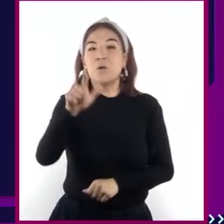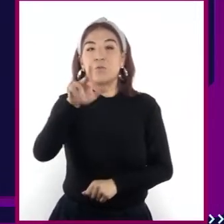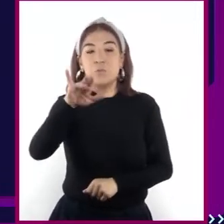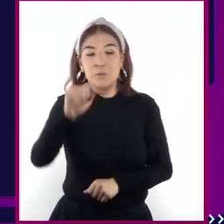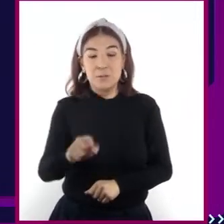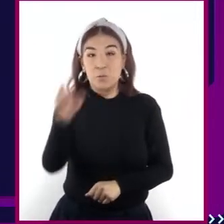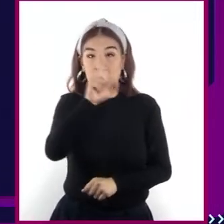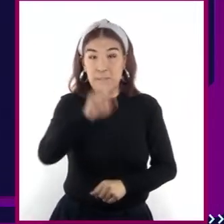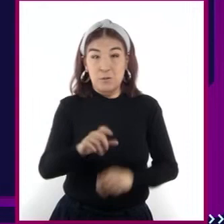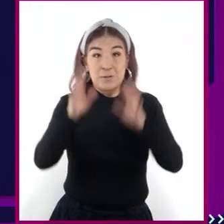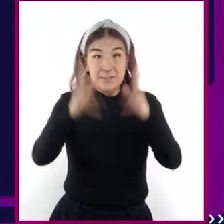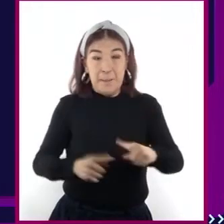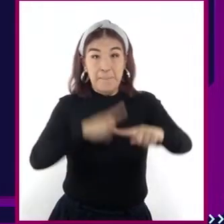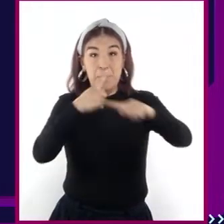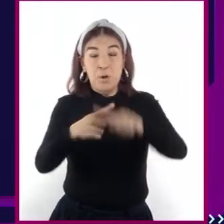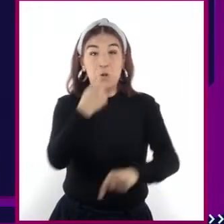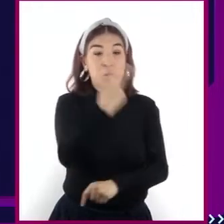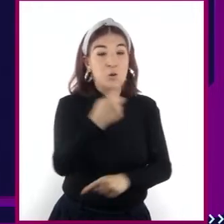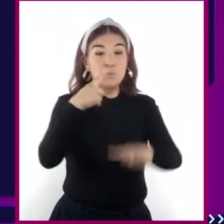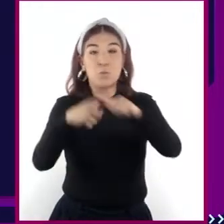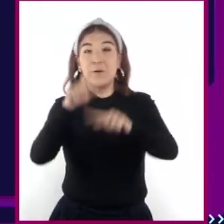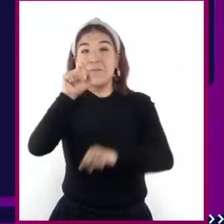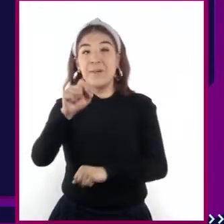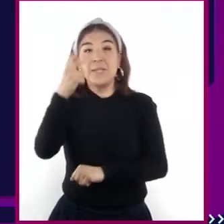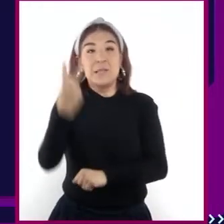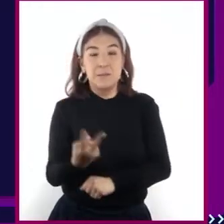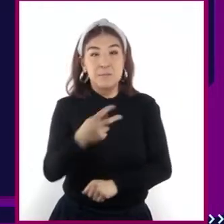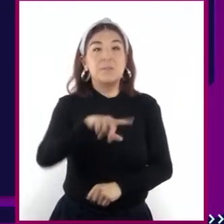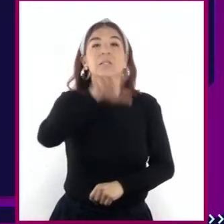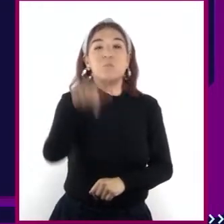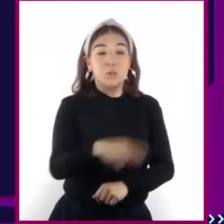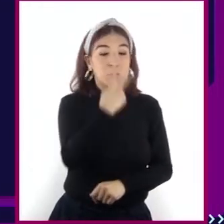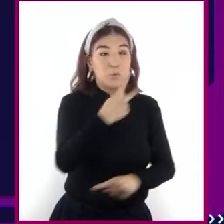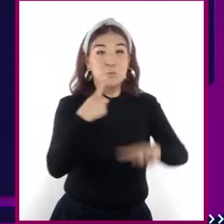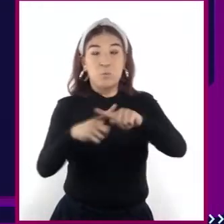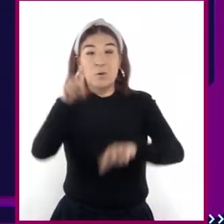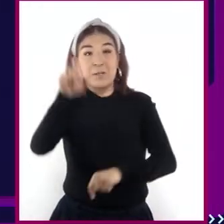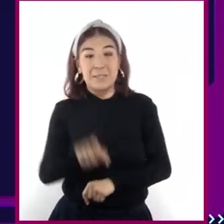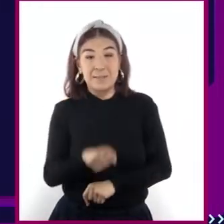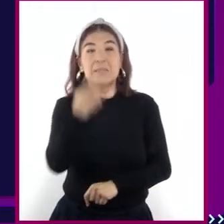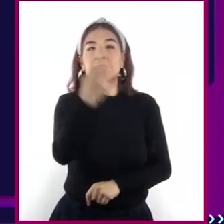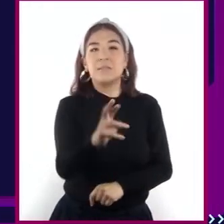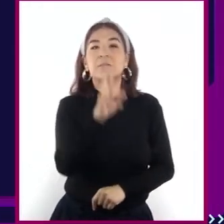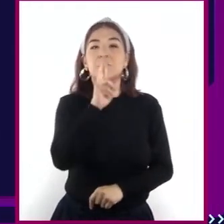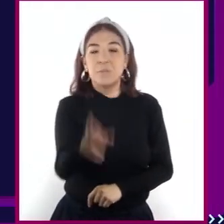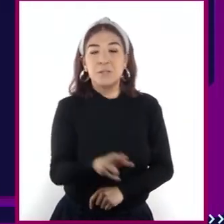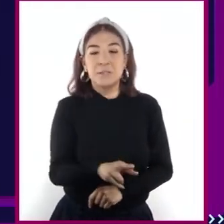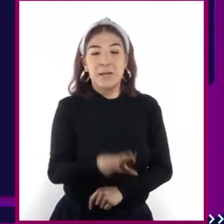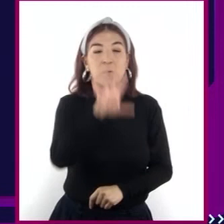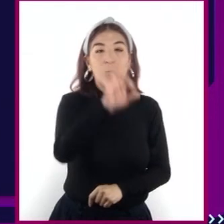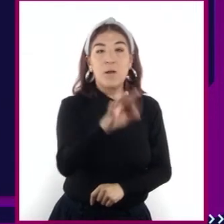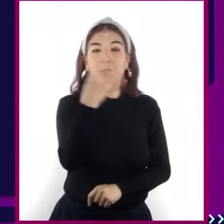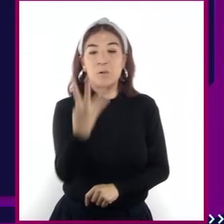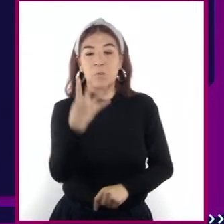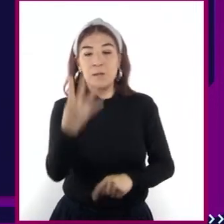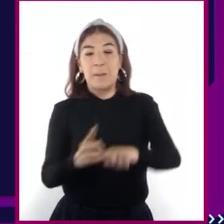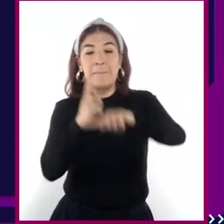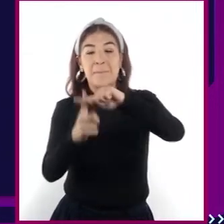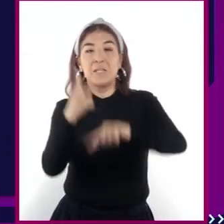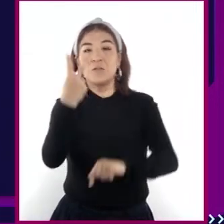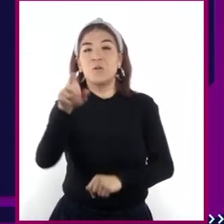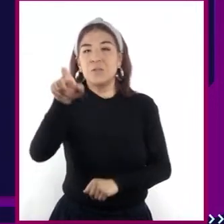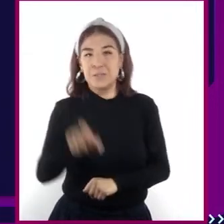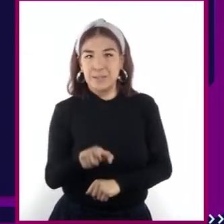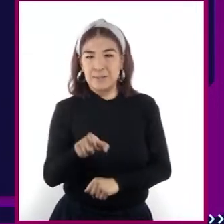momento de multiplicar 2 por 22 y 2 por X, así obtenemos 44 más